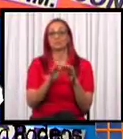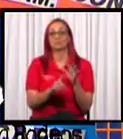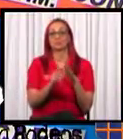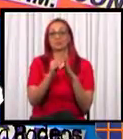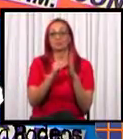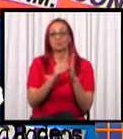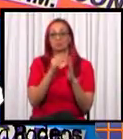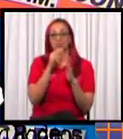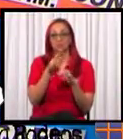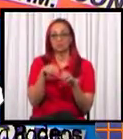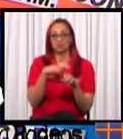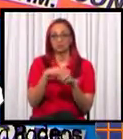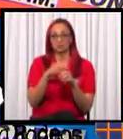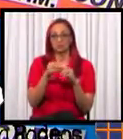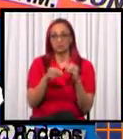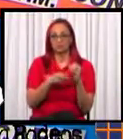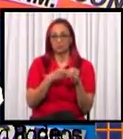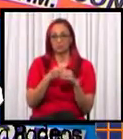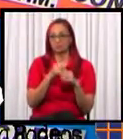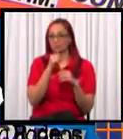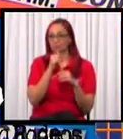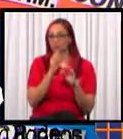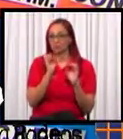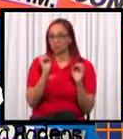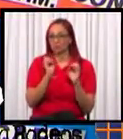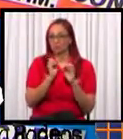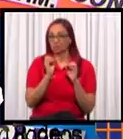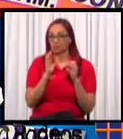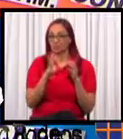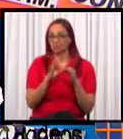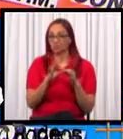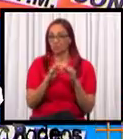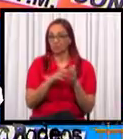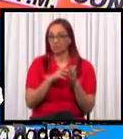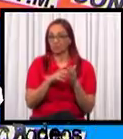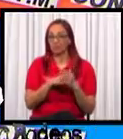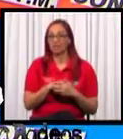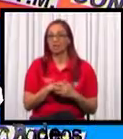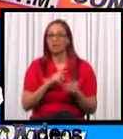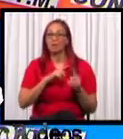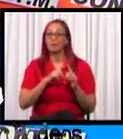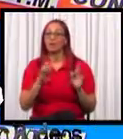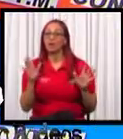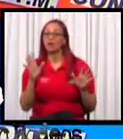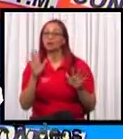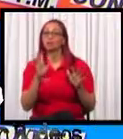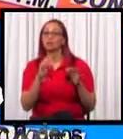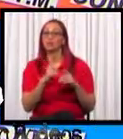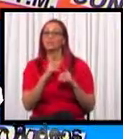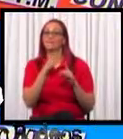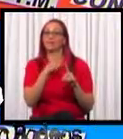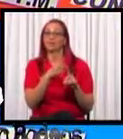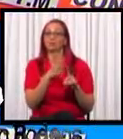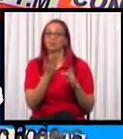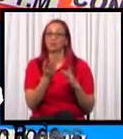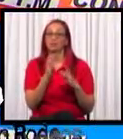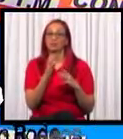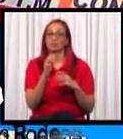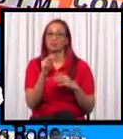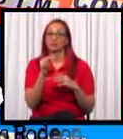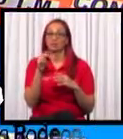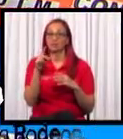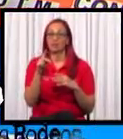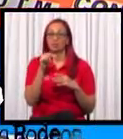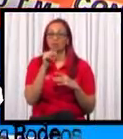de Producción, no es ni siquiera la Corporación Arrocera, pero en su defecto el CNP no lo ha venido haciendo y